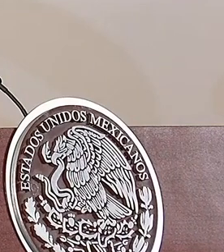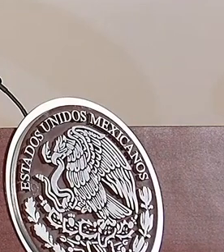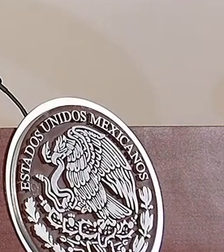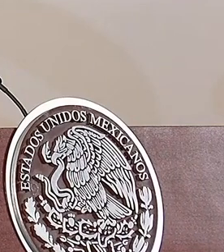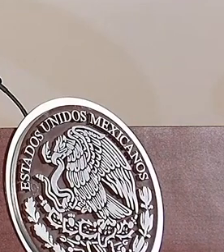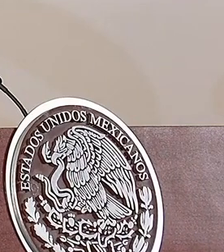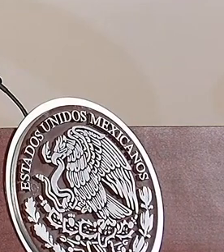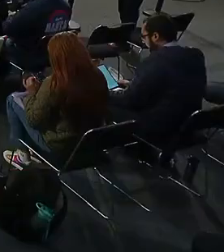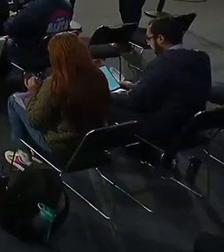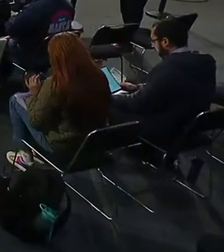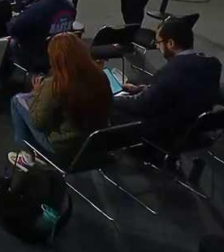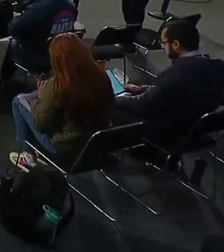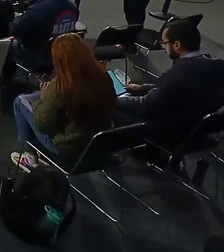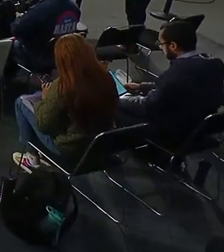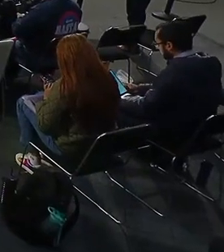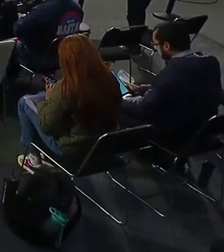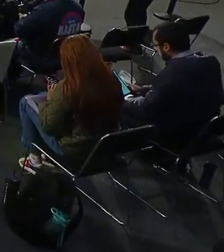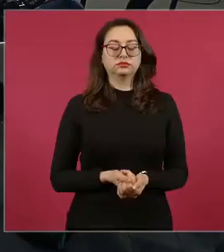de